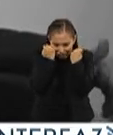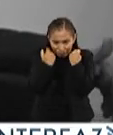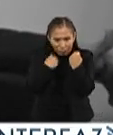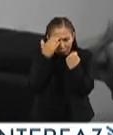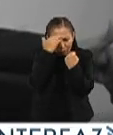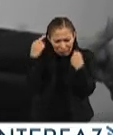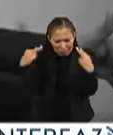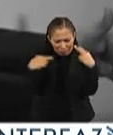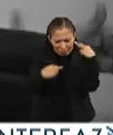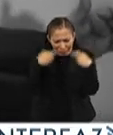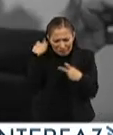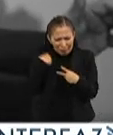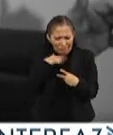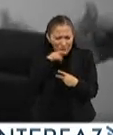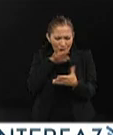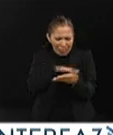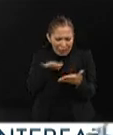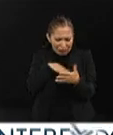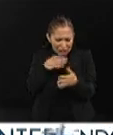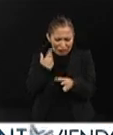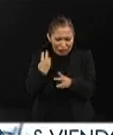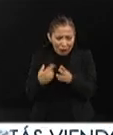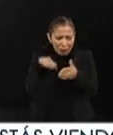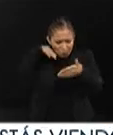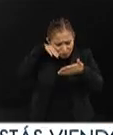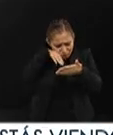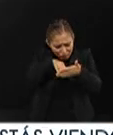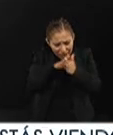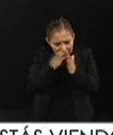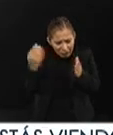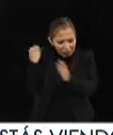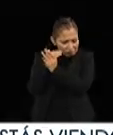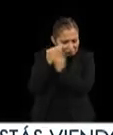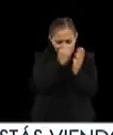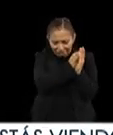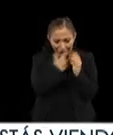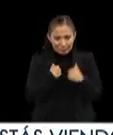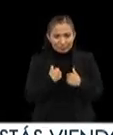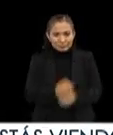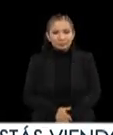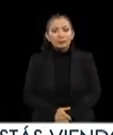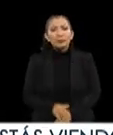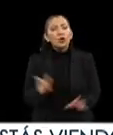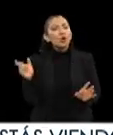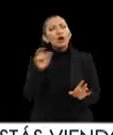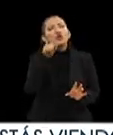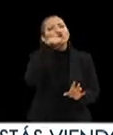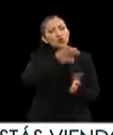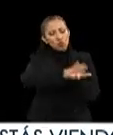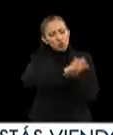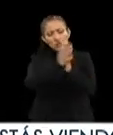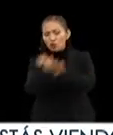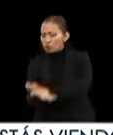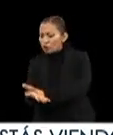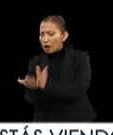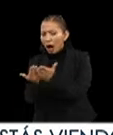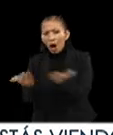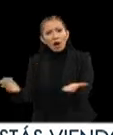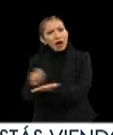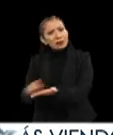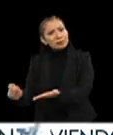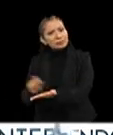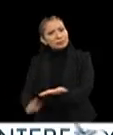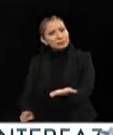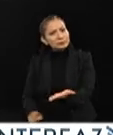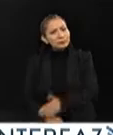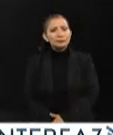sentía horrible. Y yo decía, mejor leo, me meto en un libro y ya nadie me hace caso. ¿En qué momento te volviste